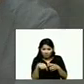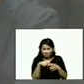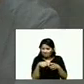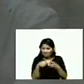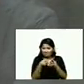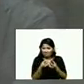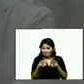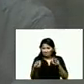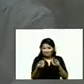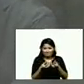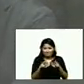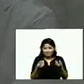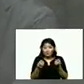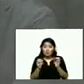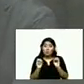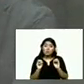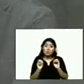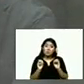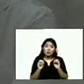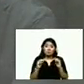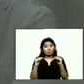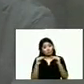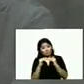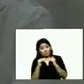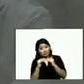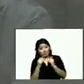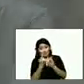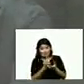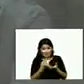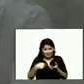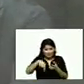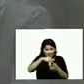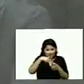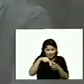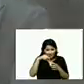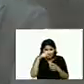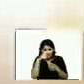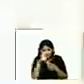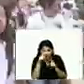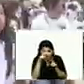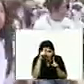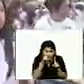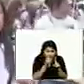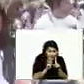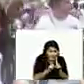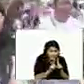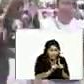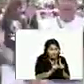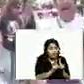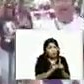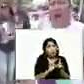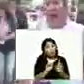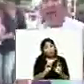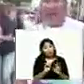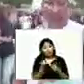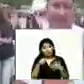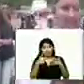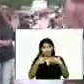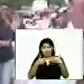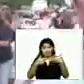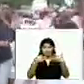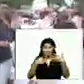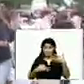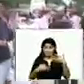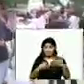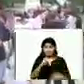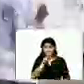o también gente que trabaja de manera individual. Una salida legal a los más de 190 mil